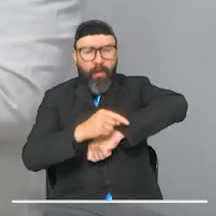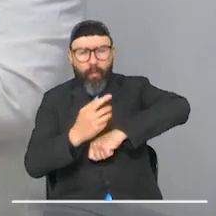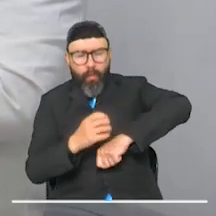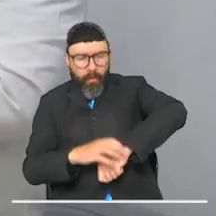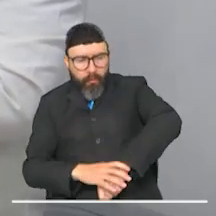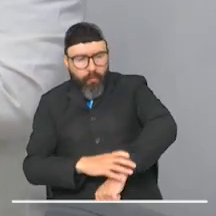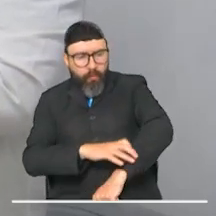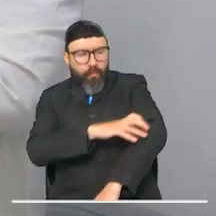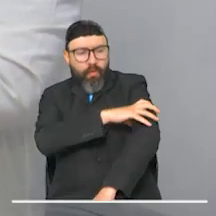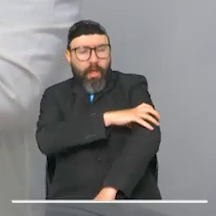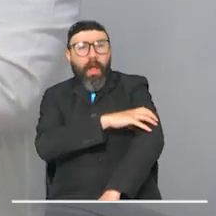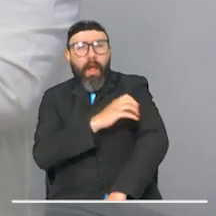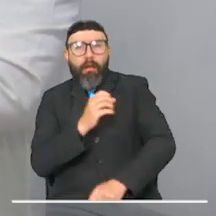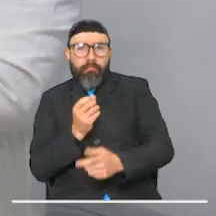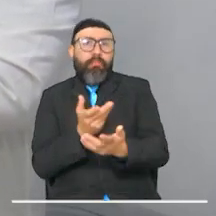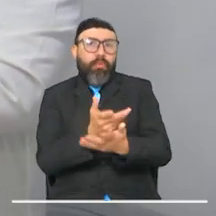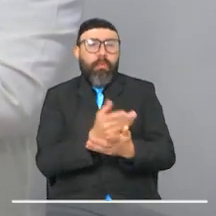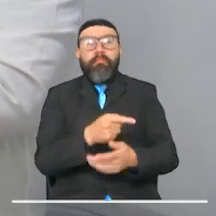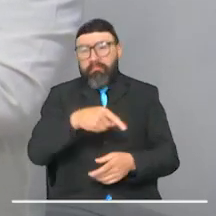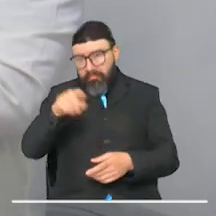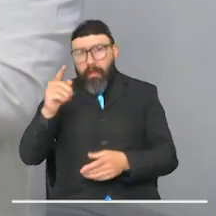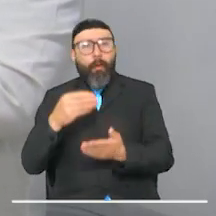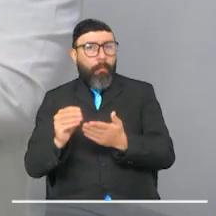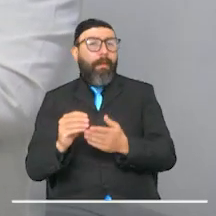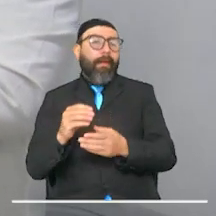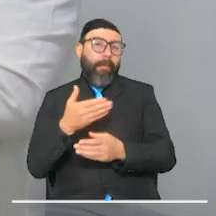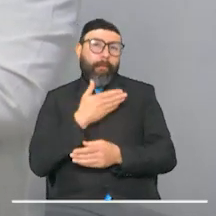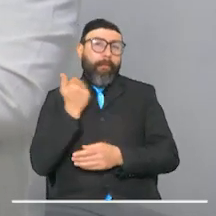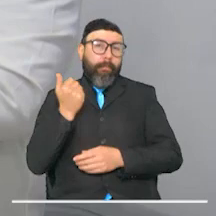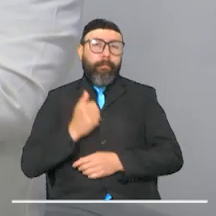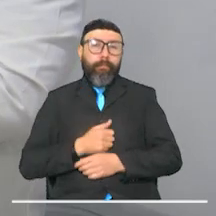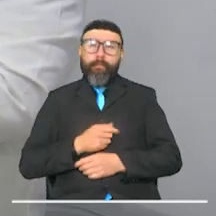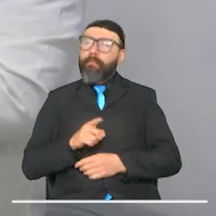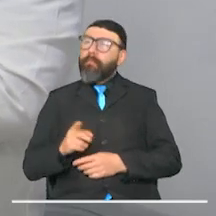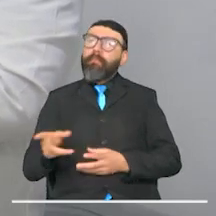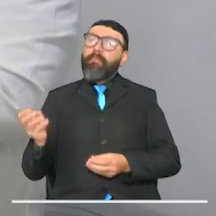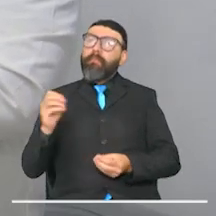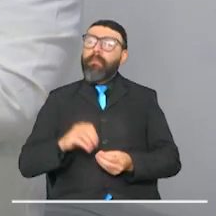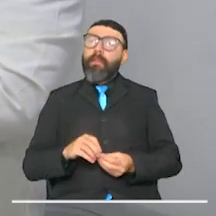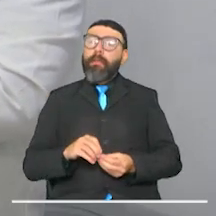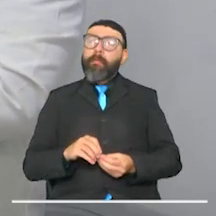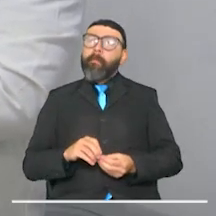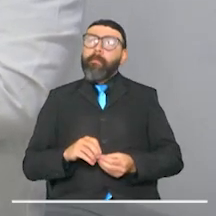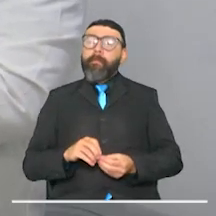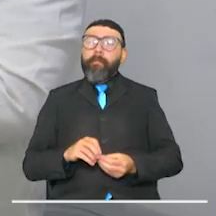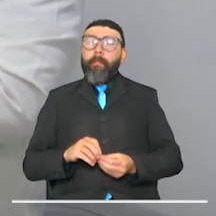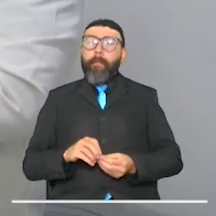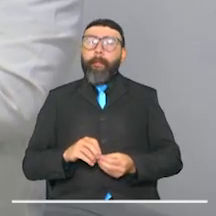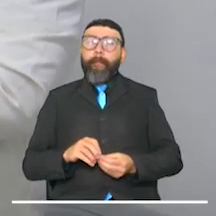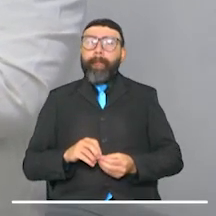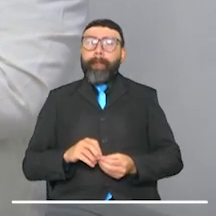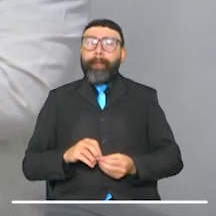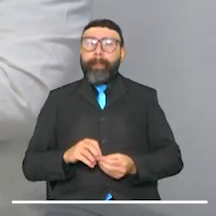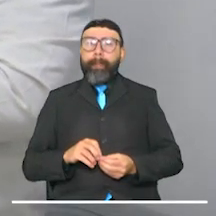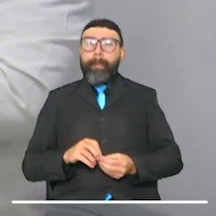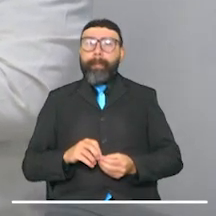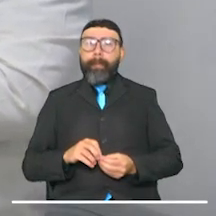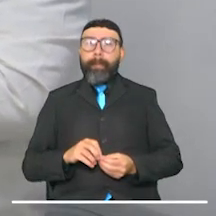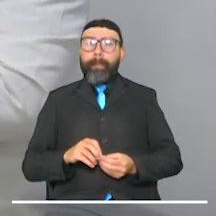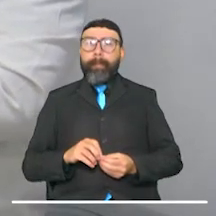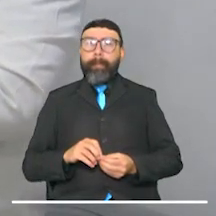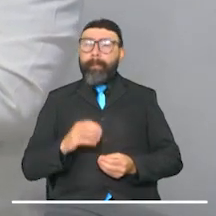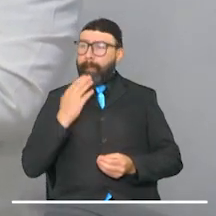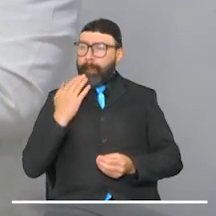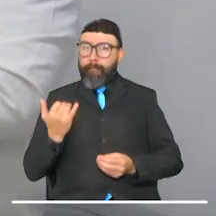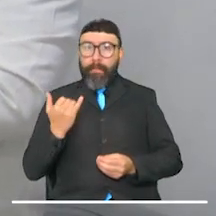es importante y lo otro sería ya de forma de casos más graves sería el tratamiento